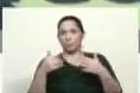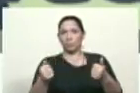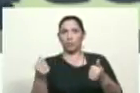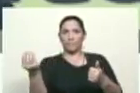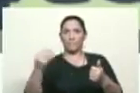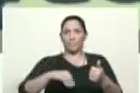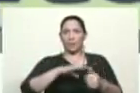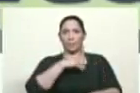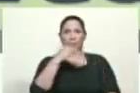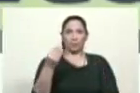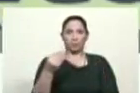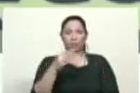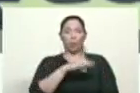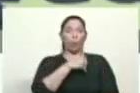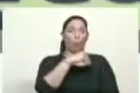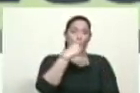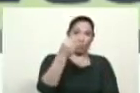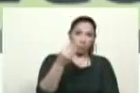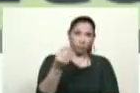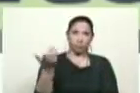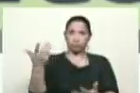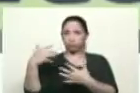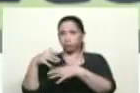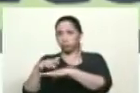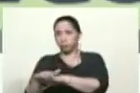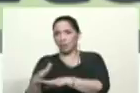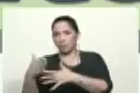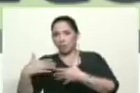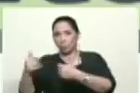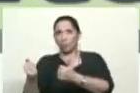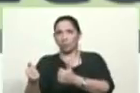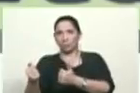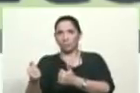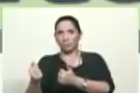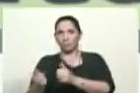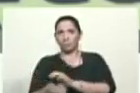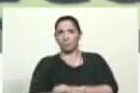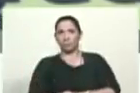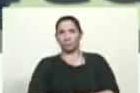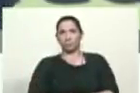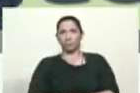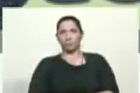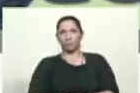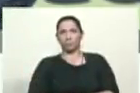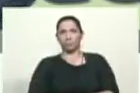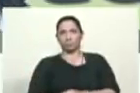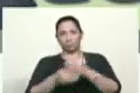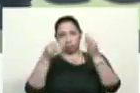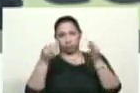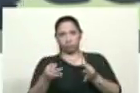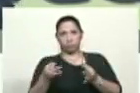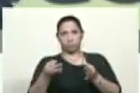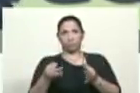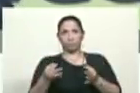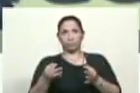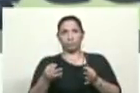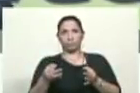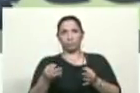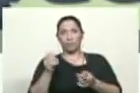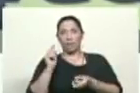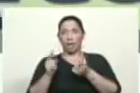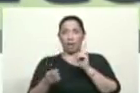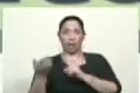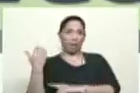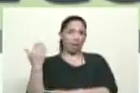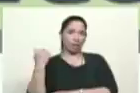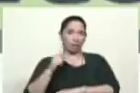la esperanza articulada con una seguridad de que efectivamente, aunque en aquel